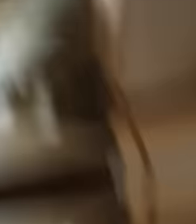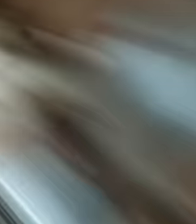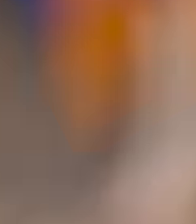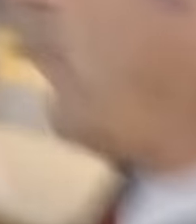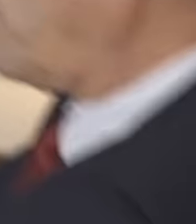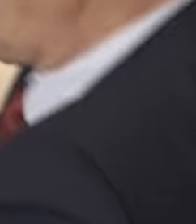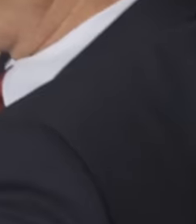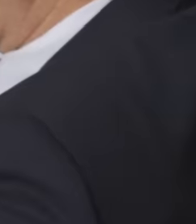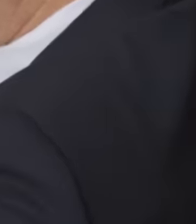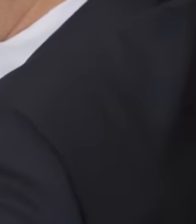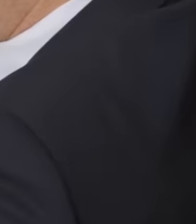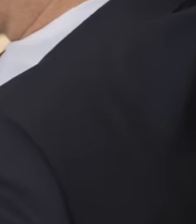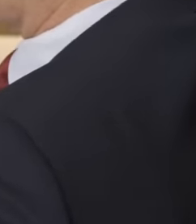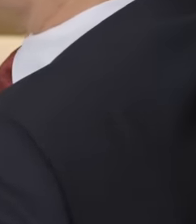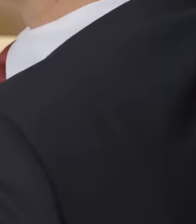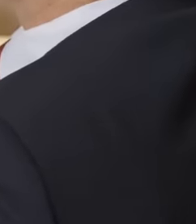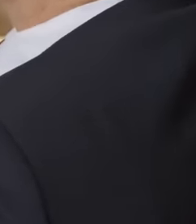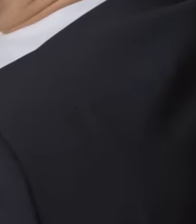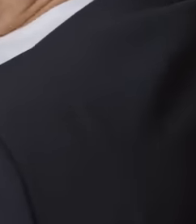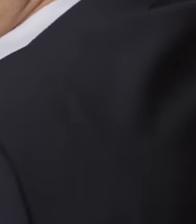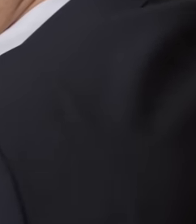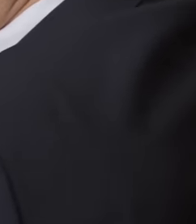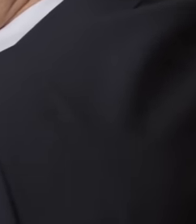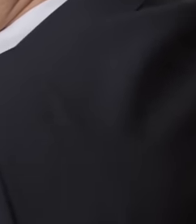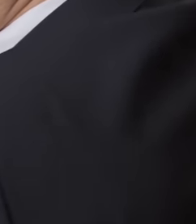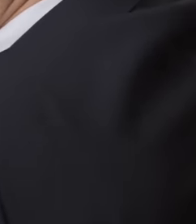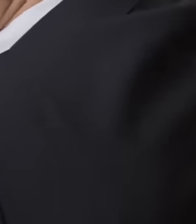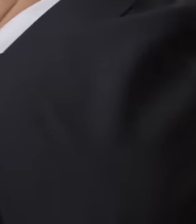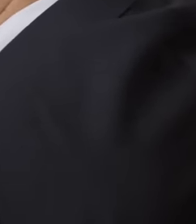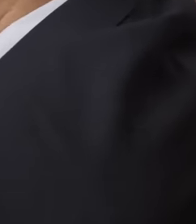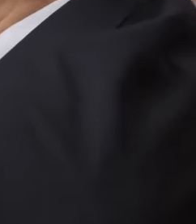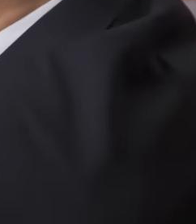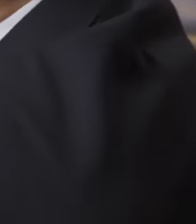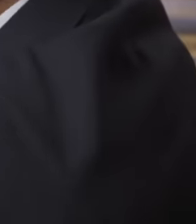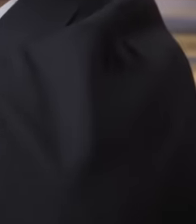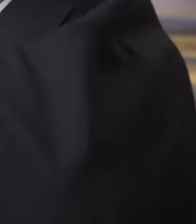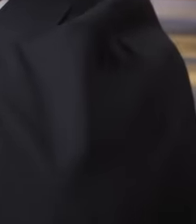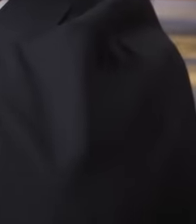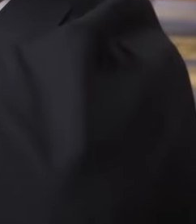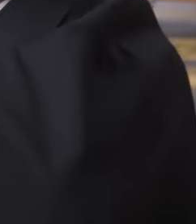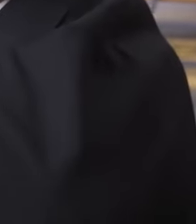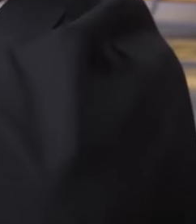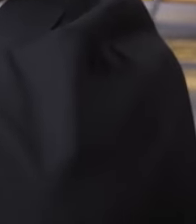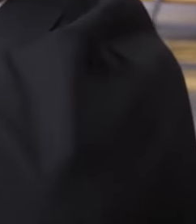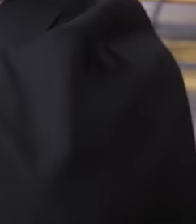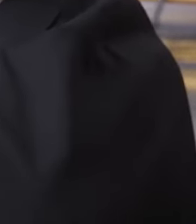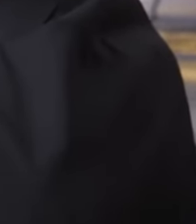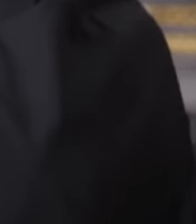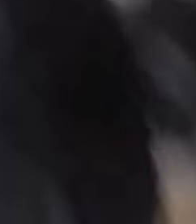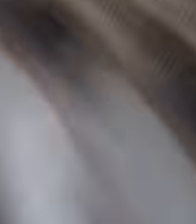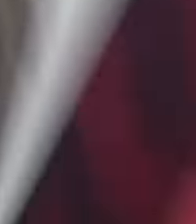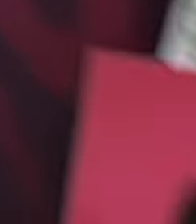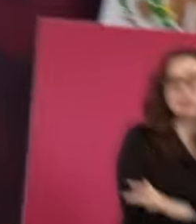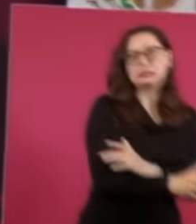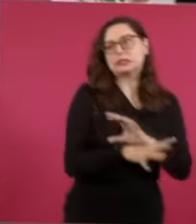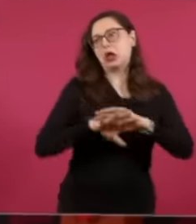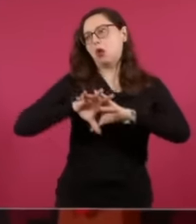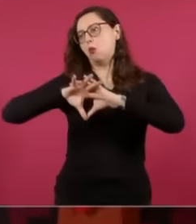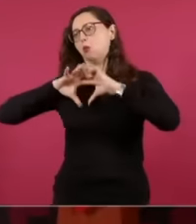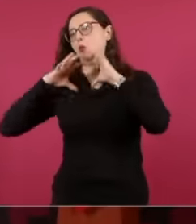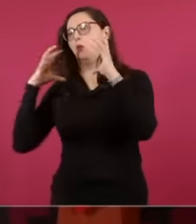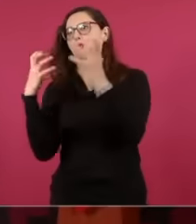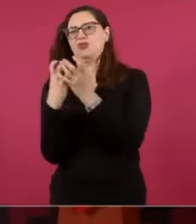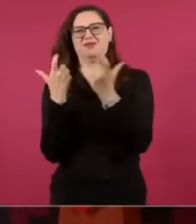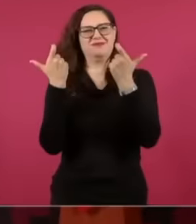para México una pérdida en el peso no muy significativa. Hoy, en la conferencia de